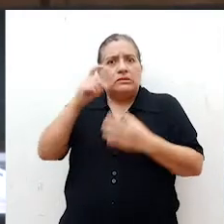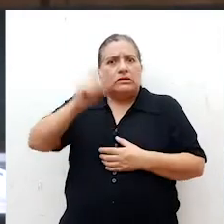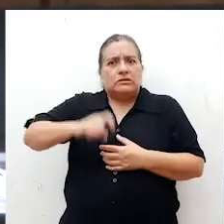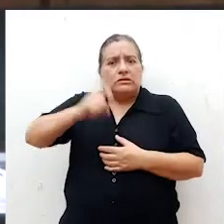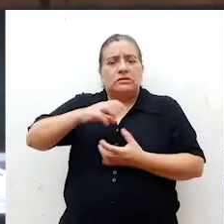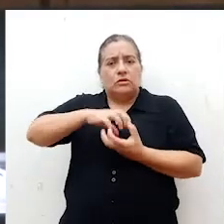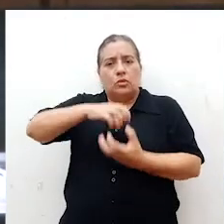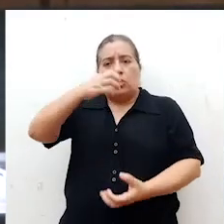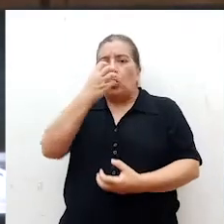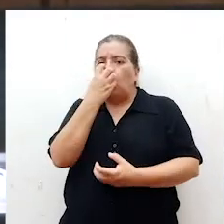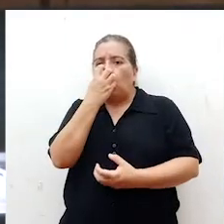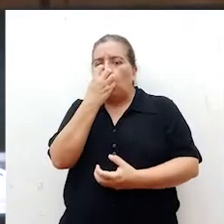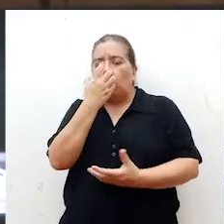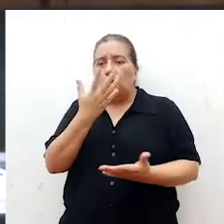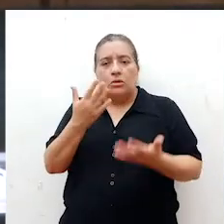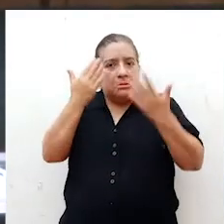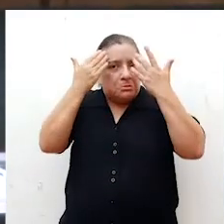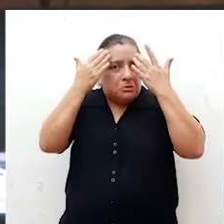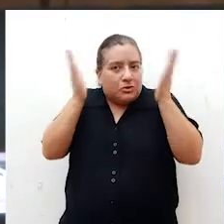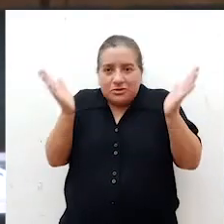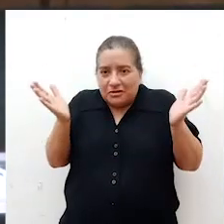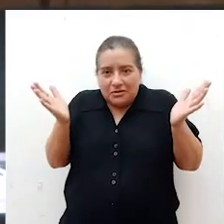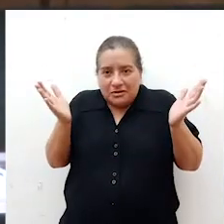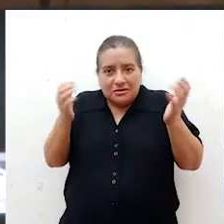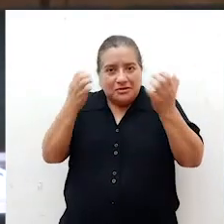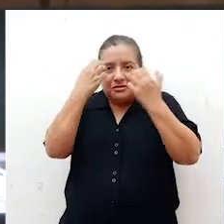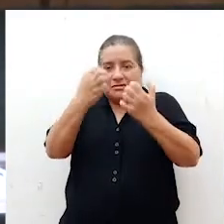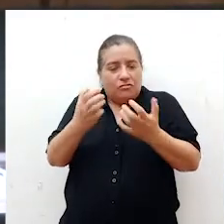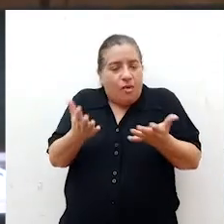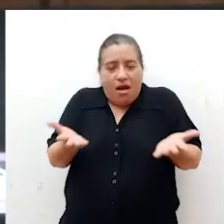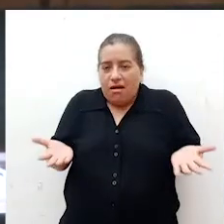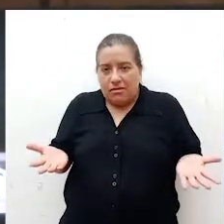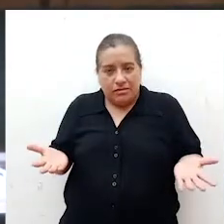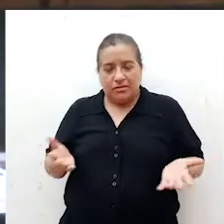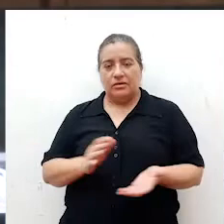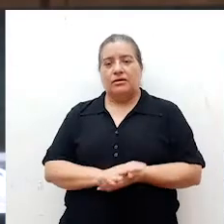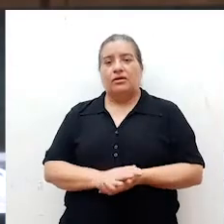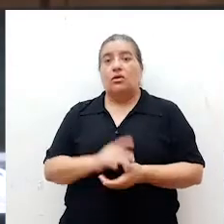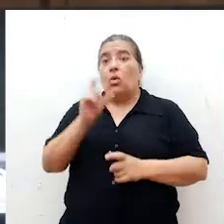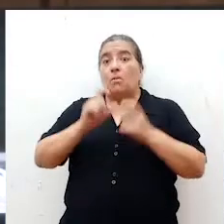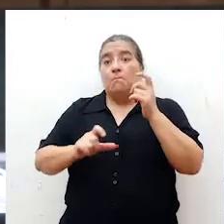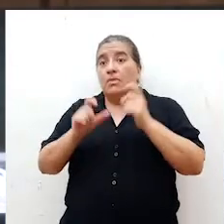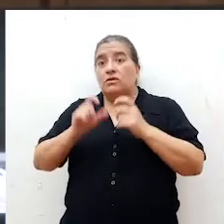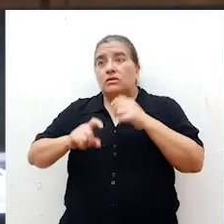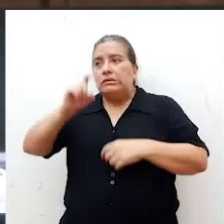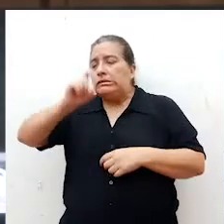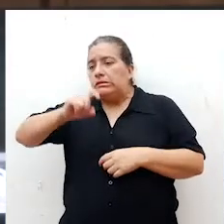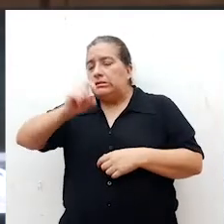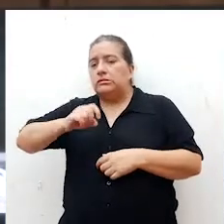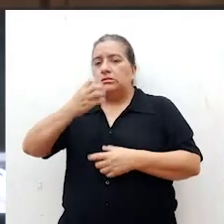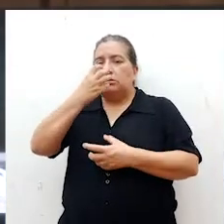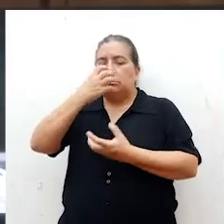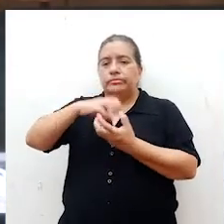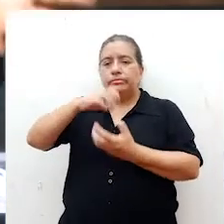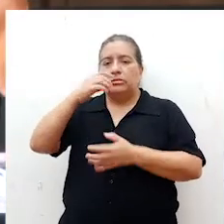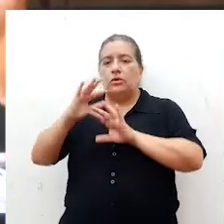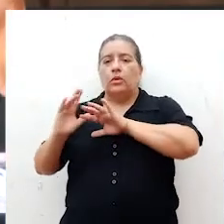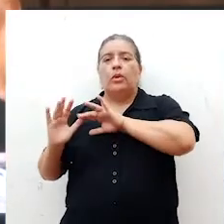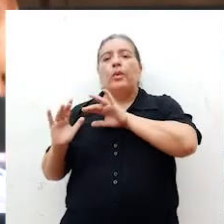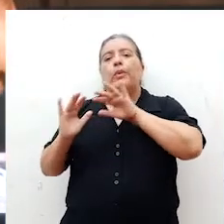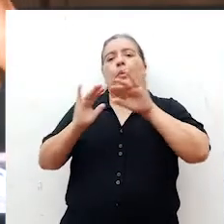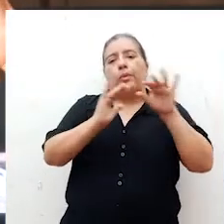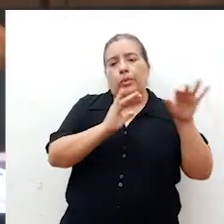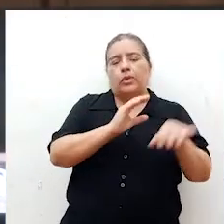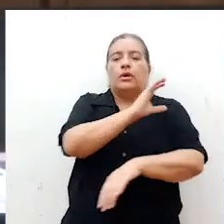pudo planificar cuánta demanda de oxígeno iba a haber. No lo pudo hacer. Y toda